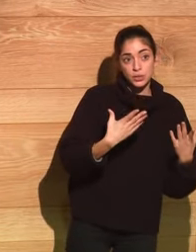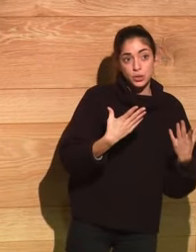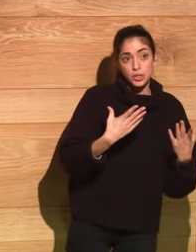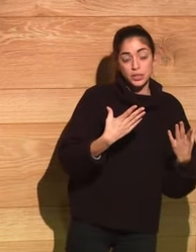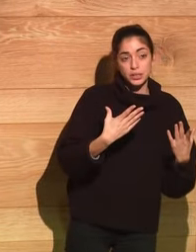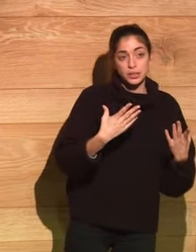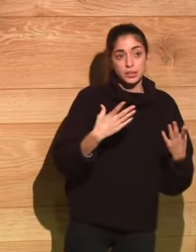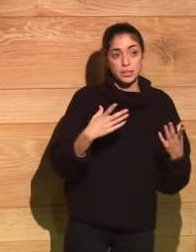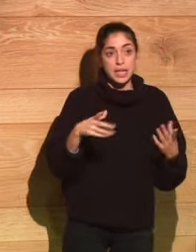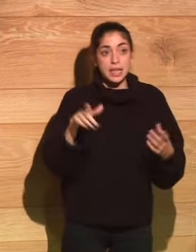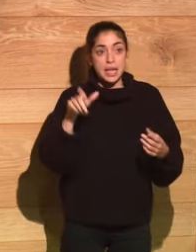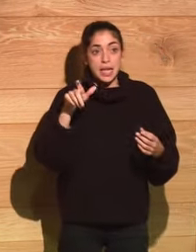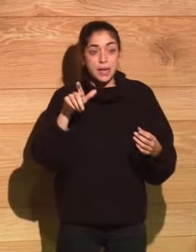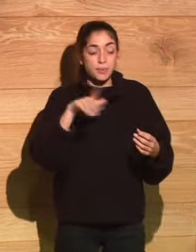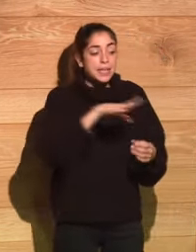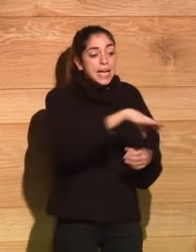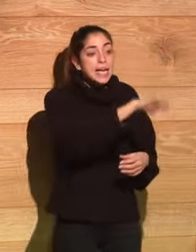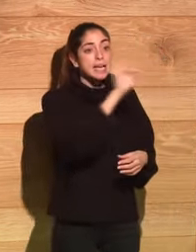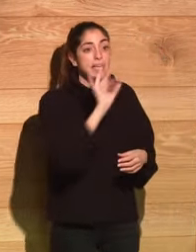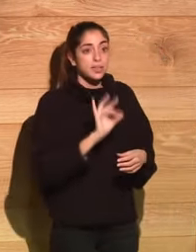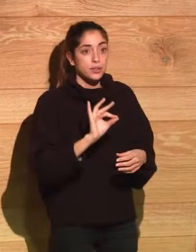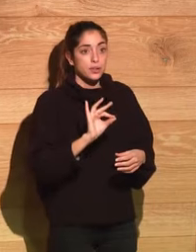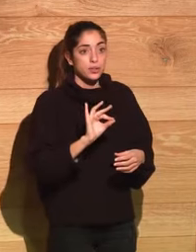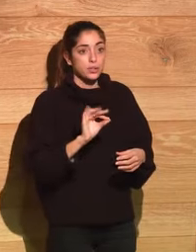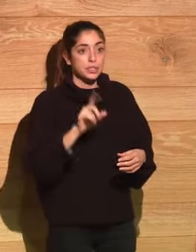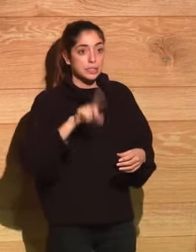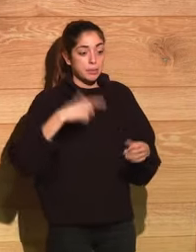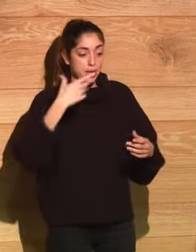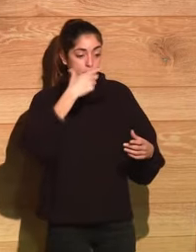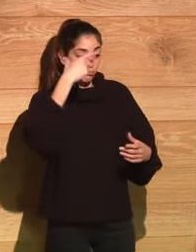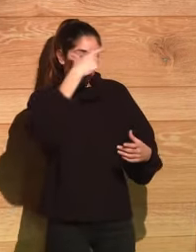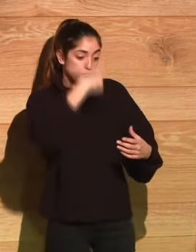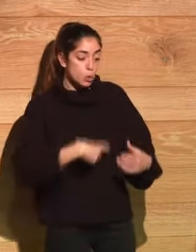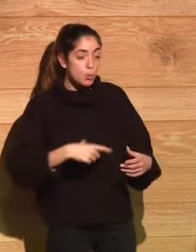la elección intencional, la libertad humana.